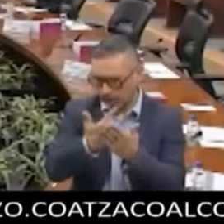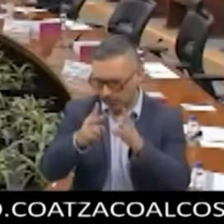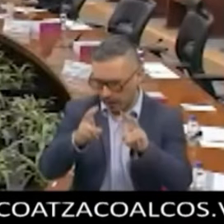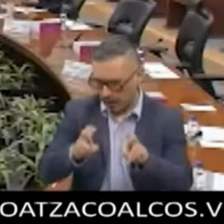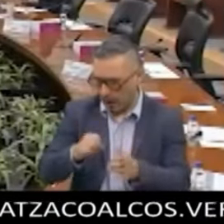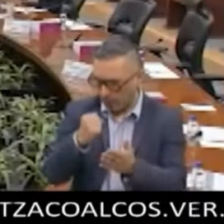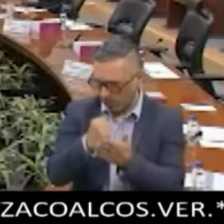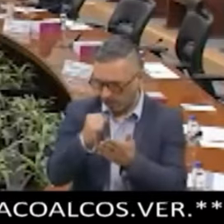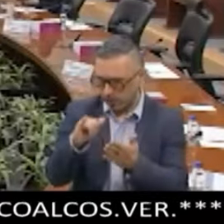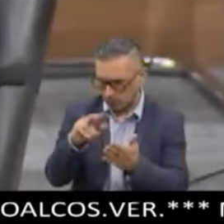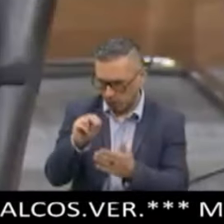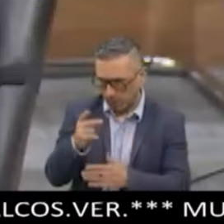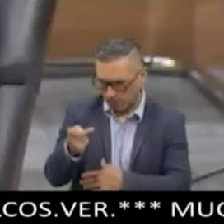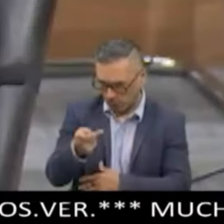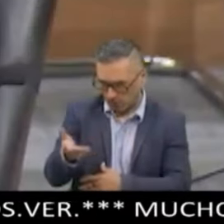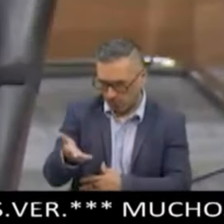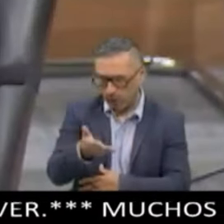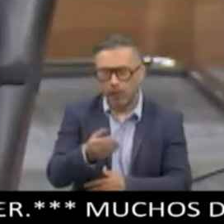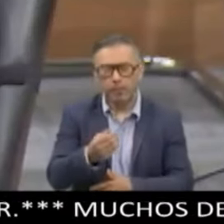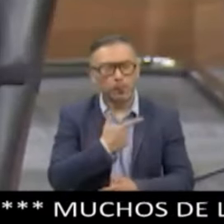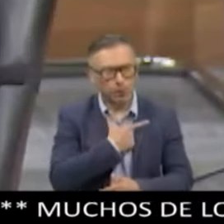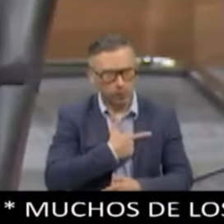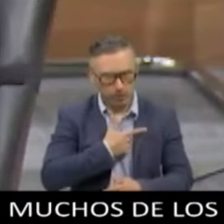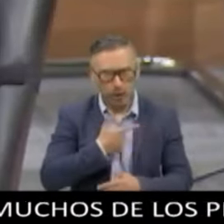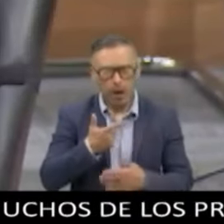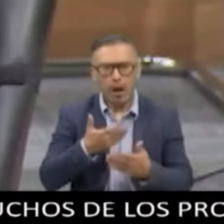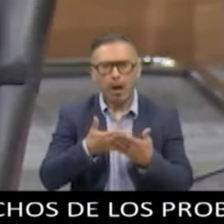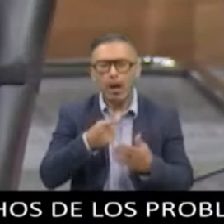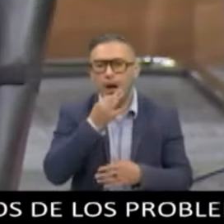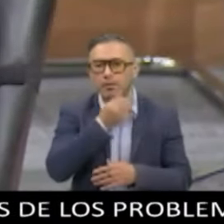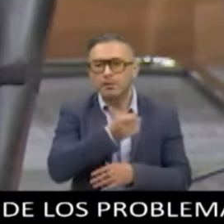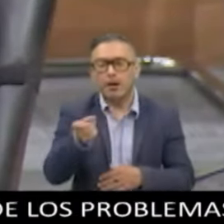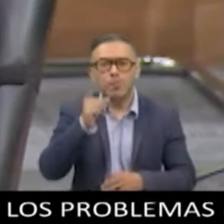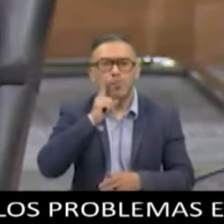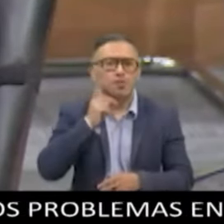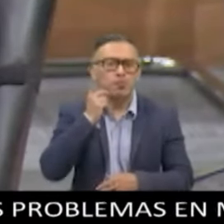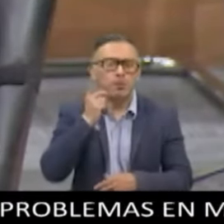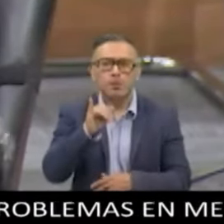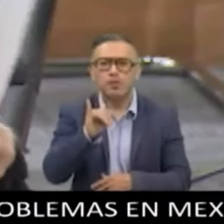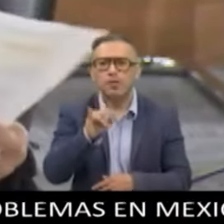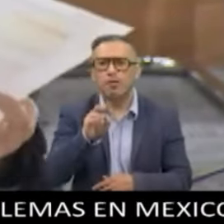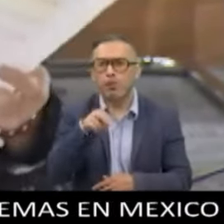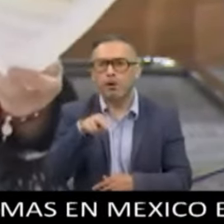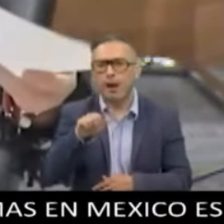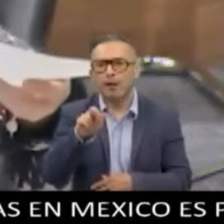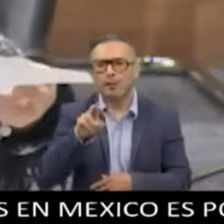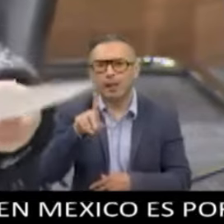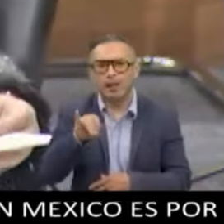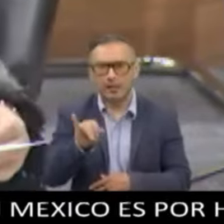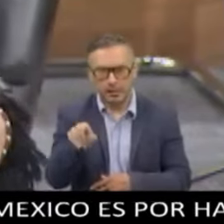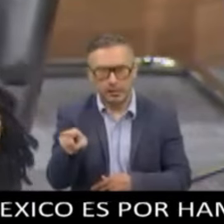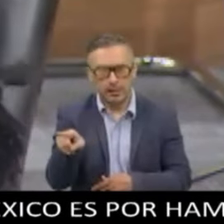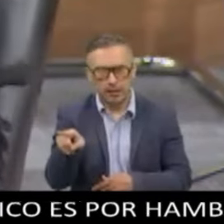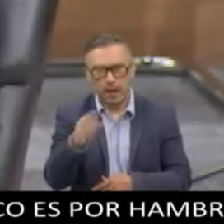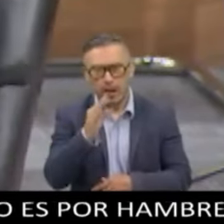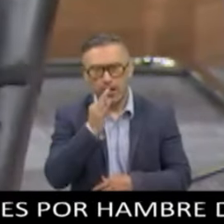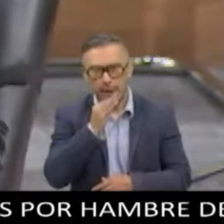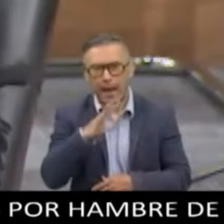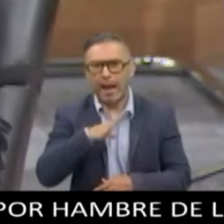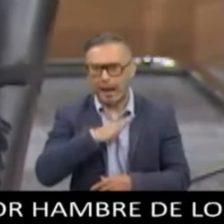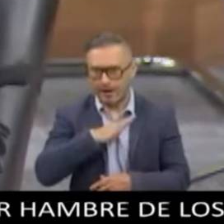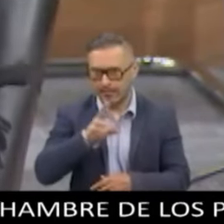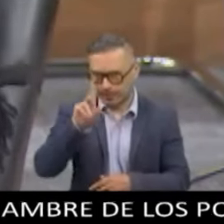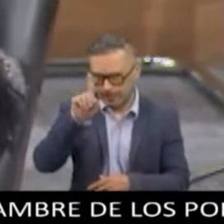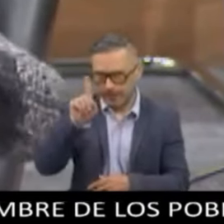extraordinaria urgente o que lo vienen a plantear para que se incorporen algunos trabajos con todos trabajamos Pepe Ese es la